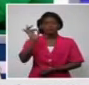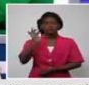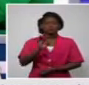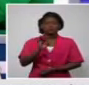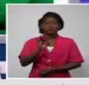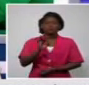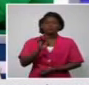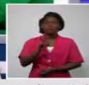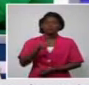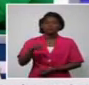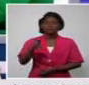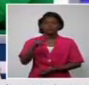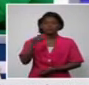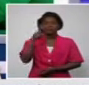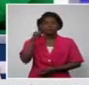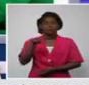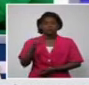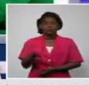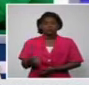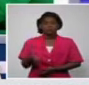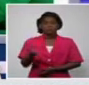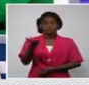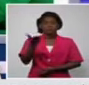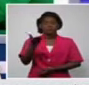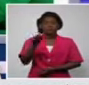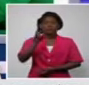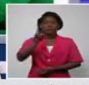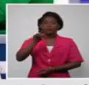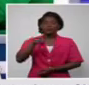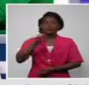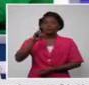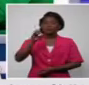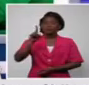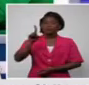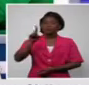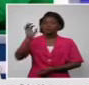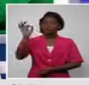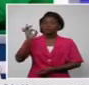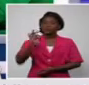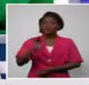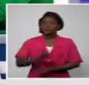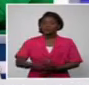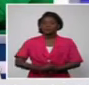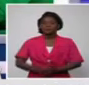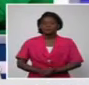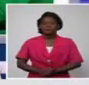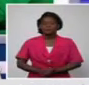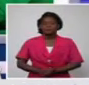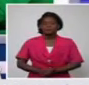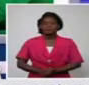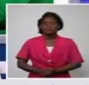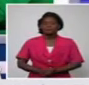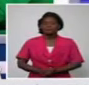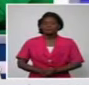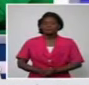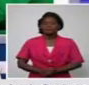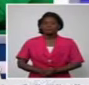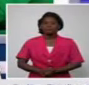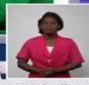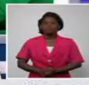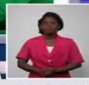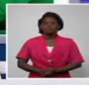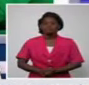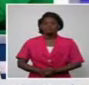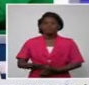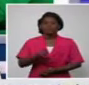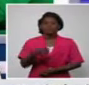ve que se incrementa a 2,01%. Esto traduce el nivel de transmisión